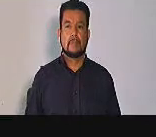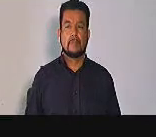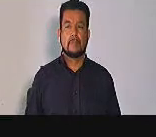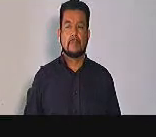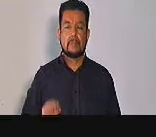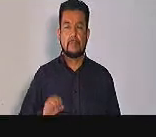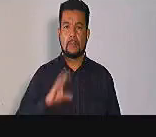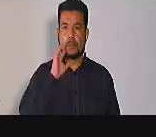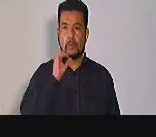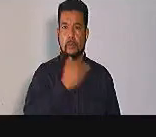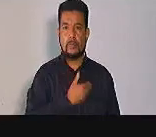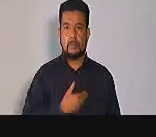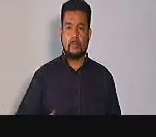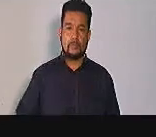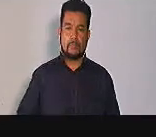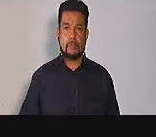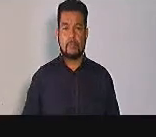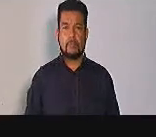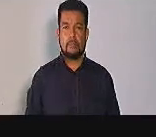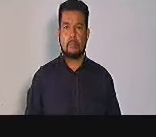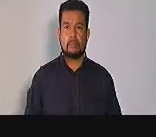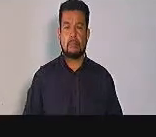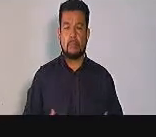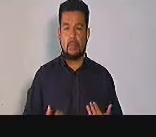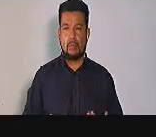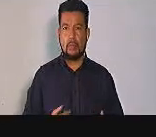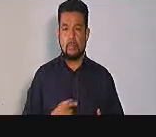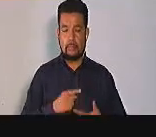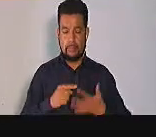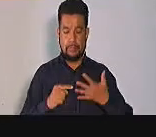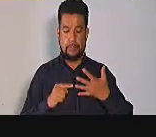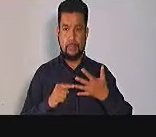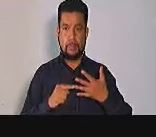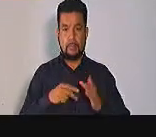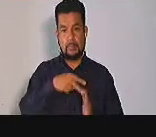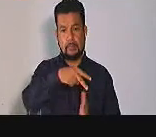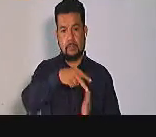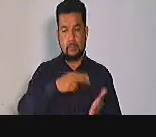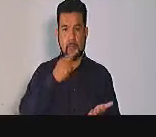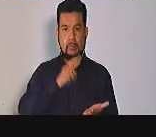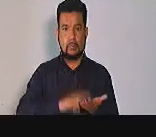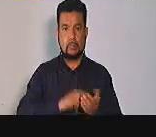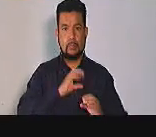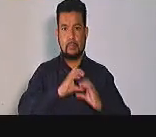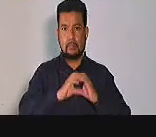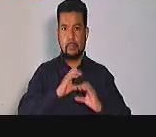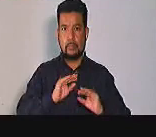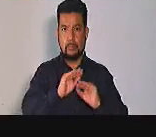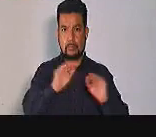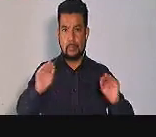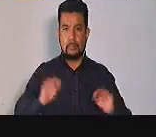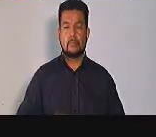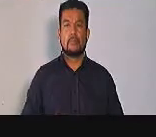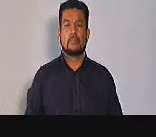Sí, señor presidente, sería lo propio en este punto, el cuarto, lectura de memoriales y comunicaciones.